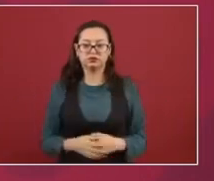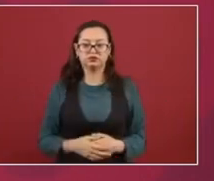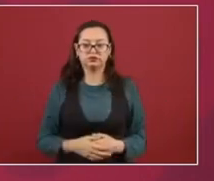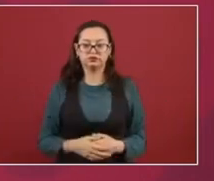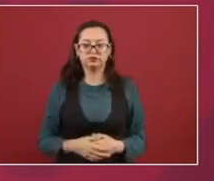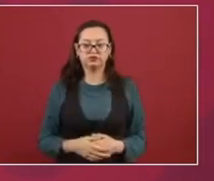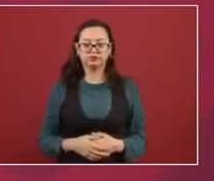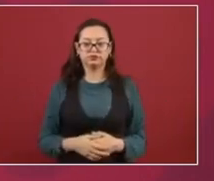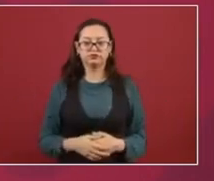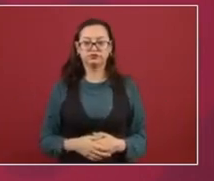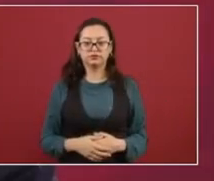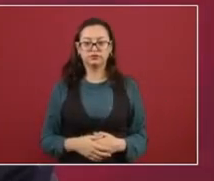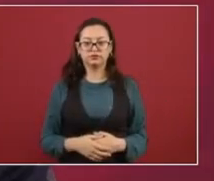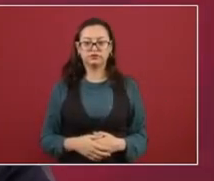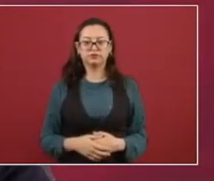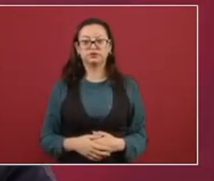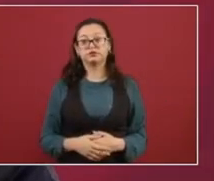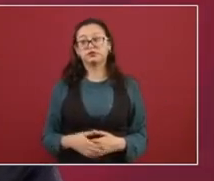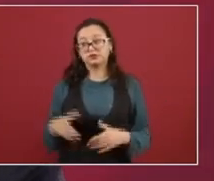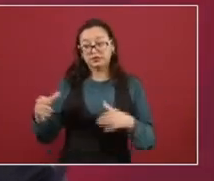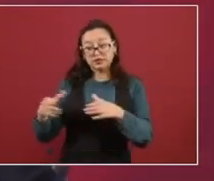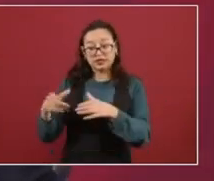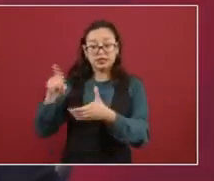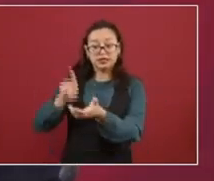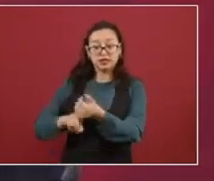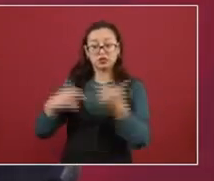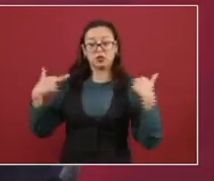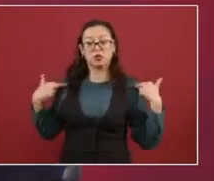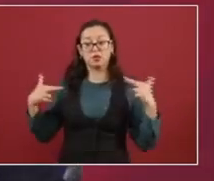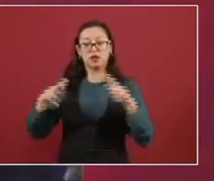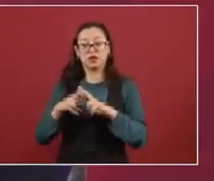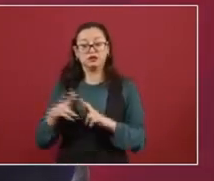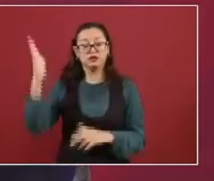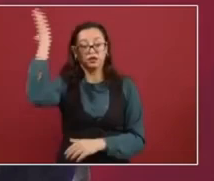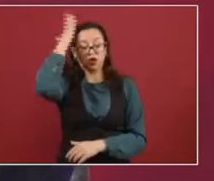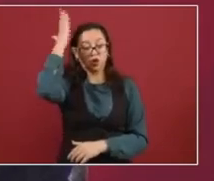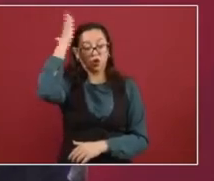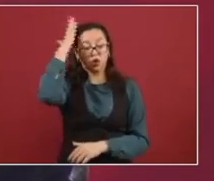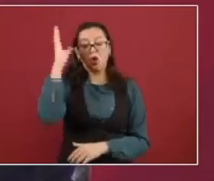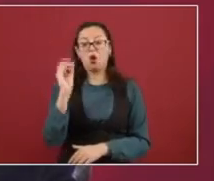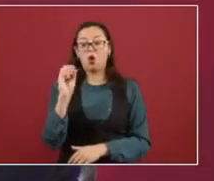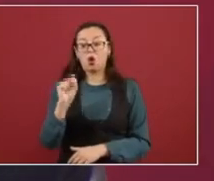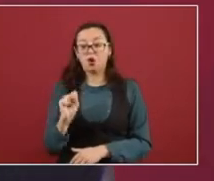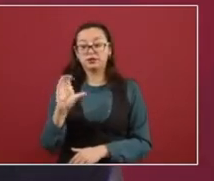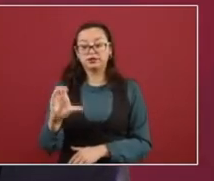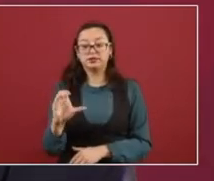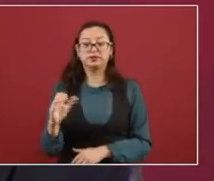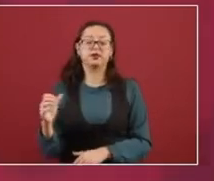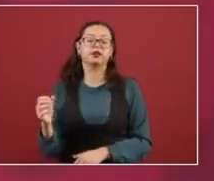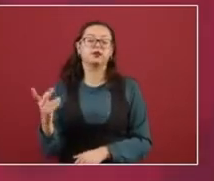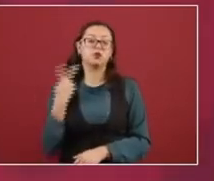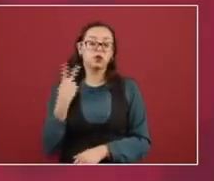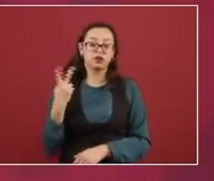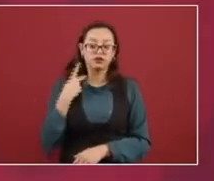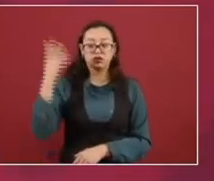y de manera especial a los dirigentes de organizaciones sociales,